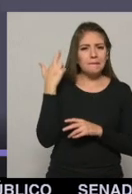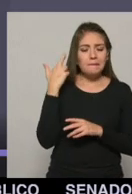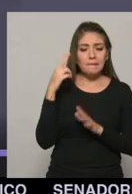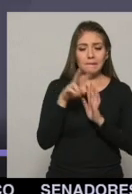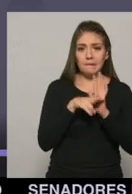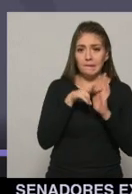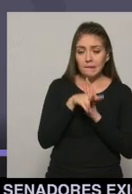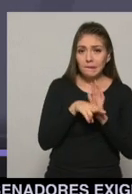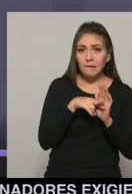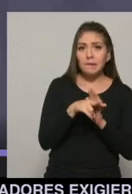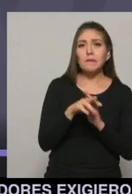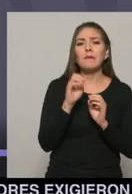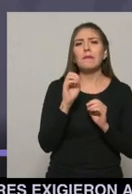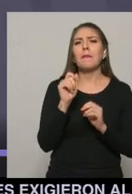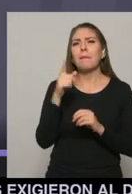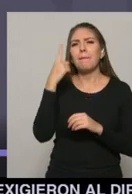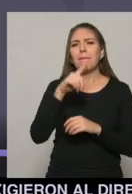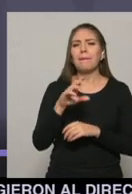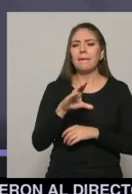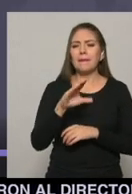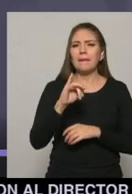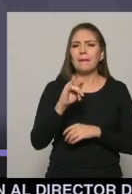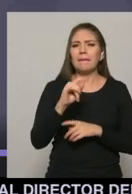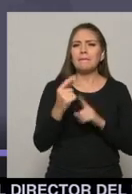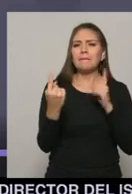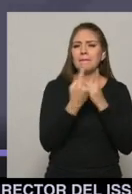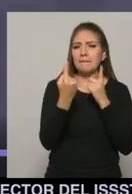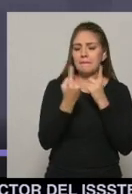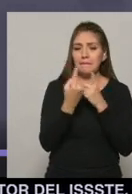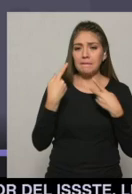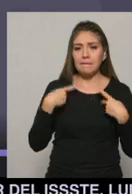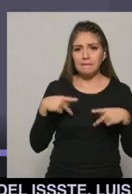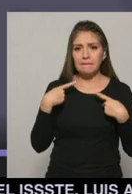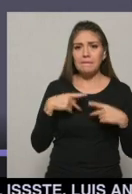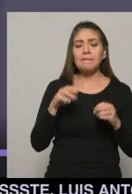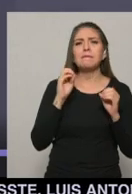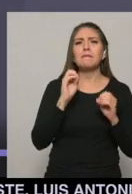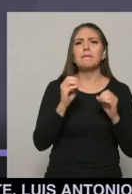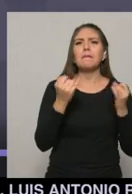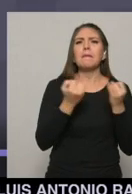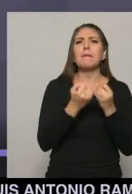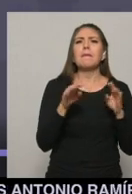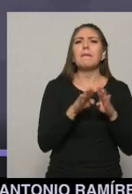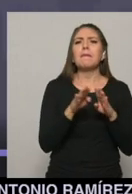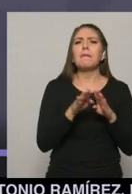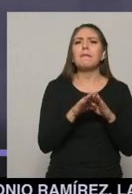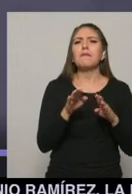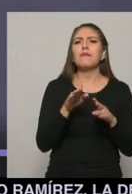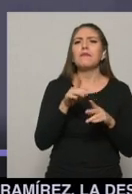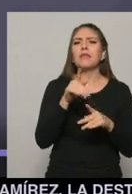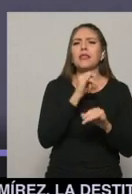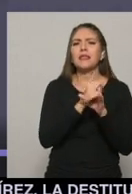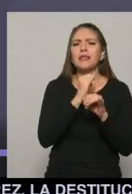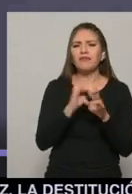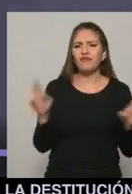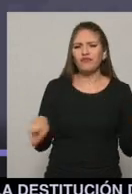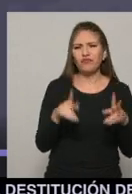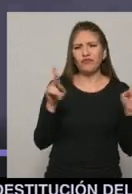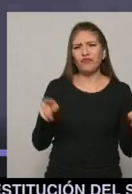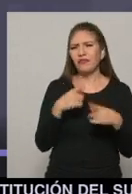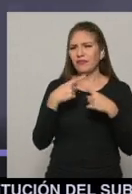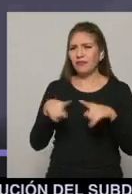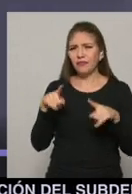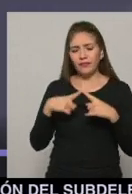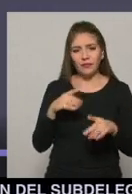ejemplo, o estos supermercados virtuales, o sea, estas tiendas que te venden cualquier cosa en internet,